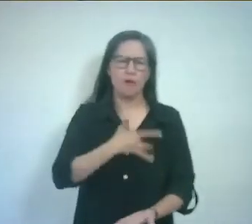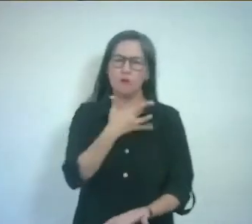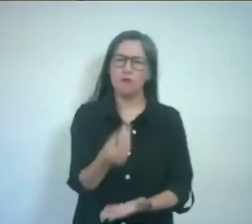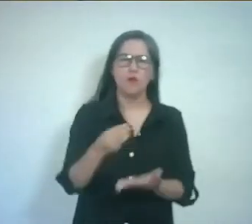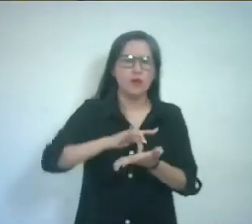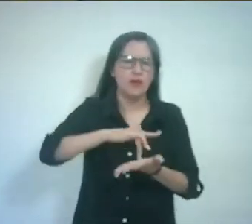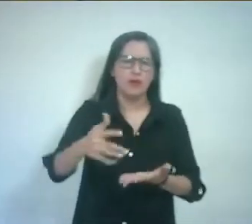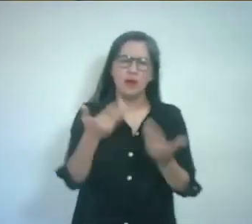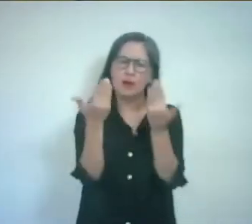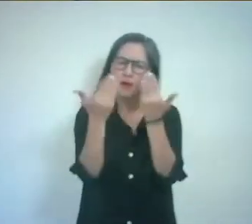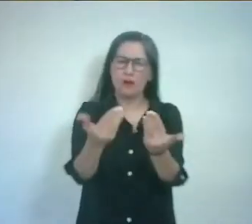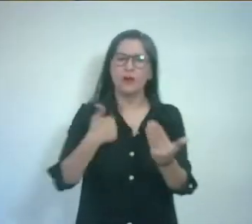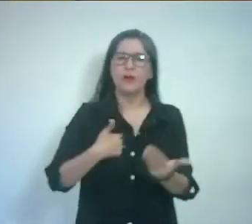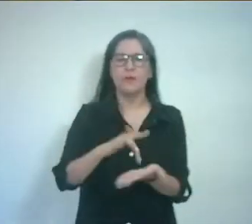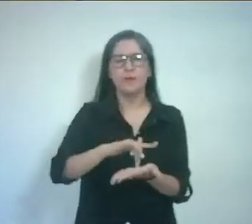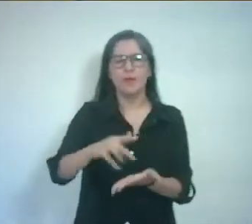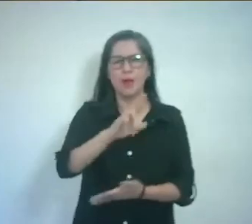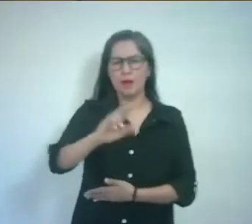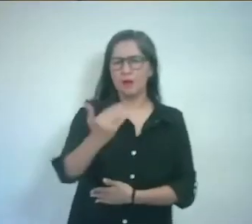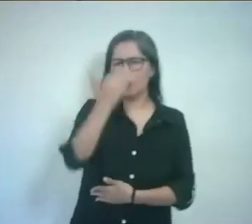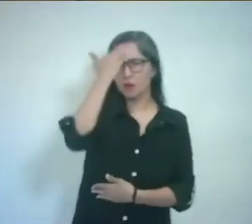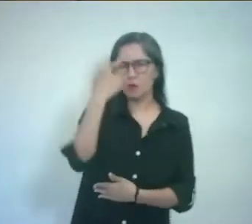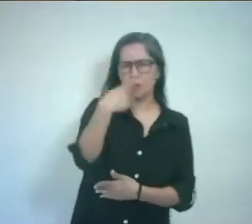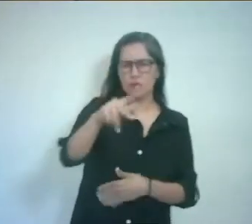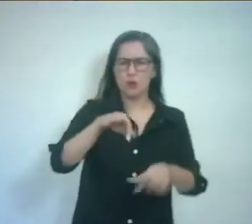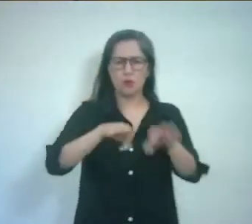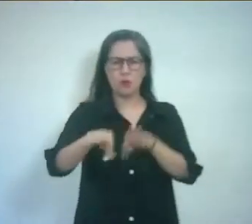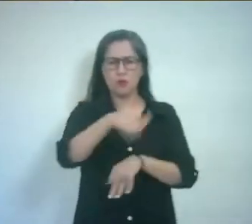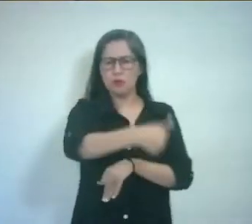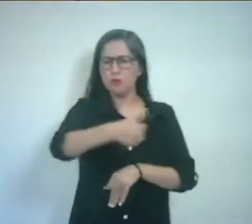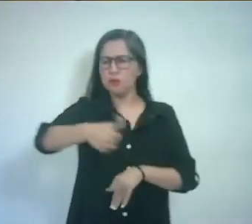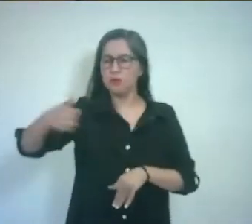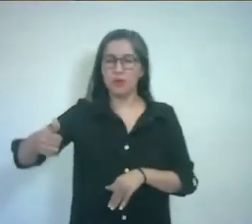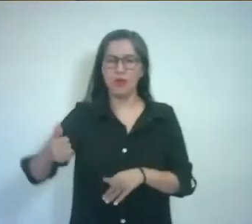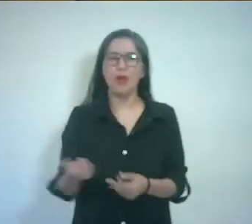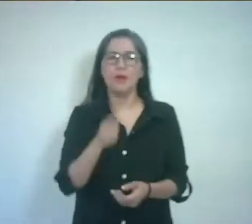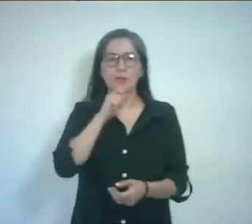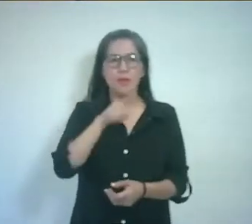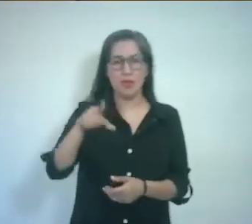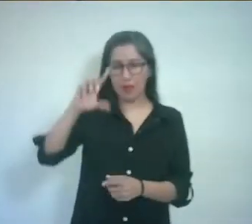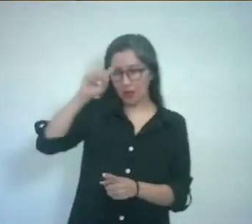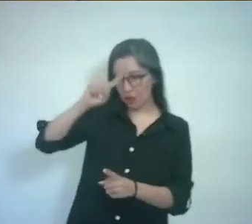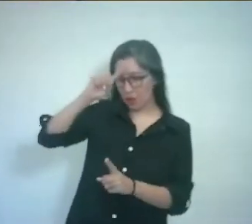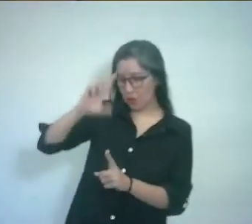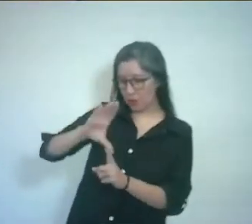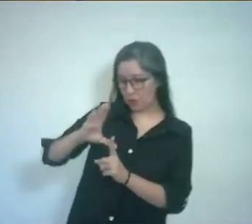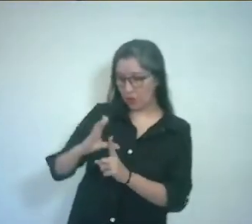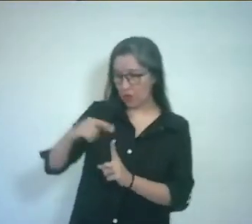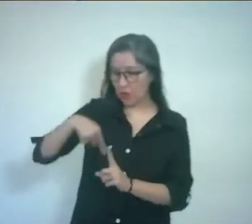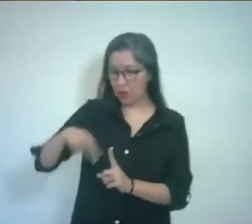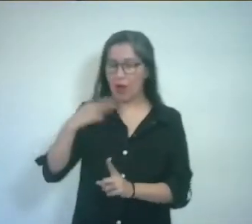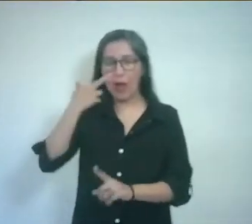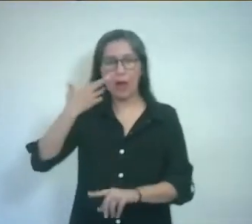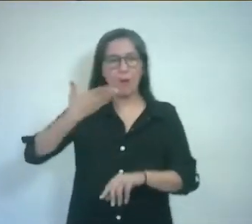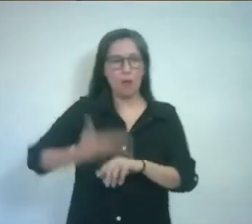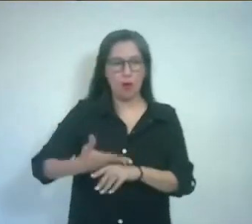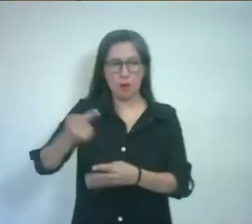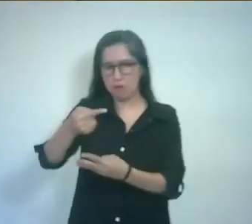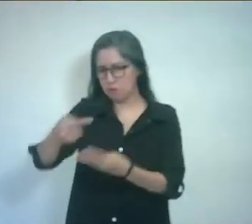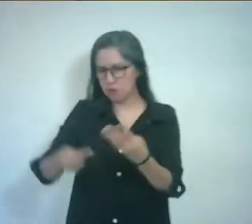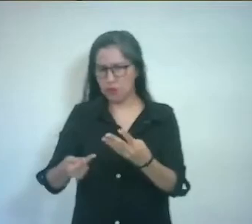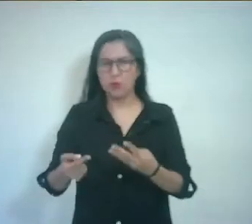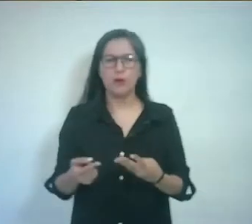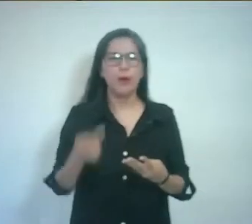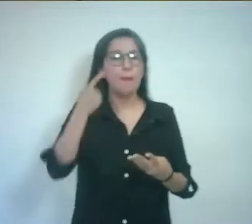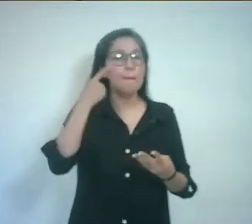gratitud, reconocimiento también por su labor, a través del cual como Consejo hemos ejecutado nuestras responsabilidades,